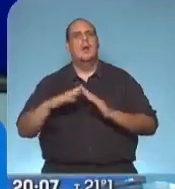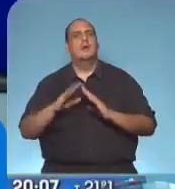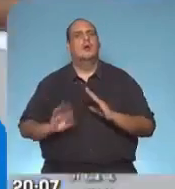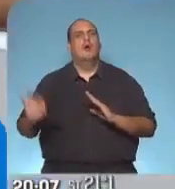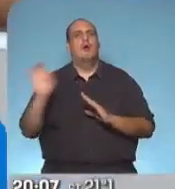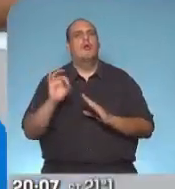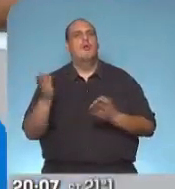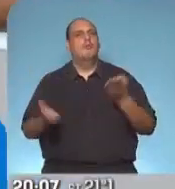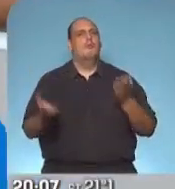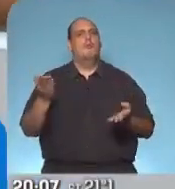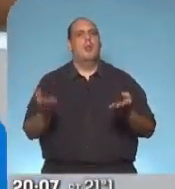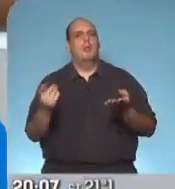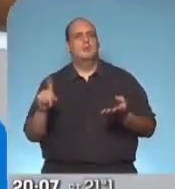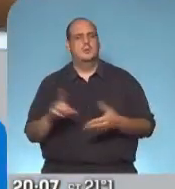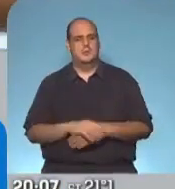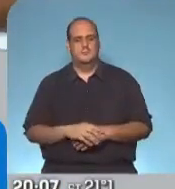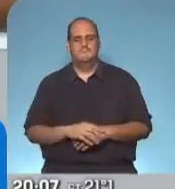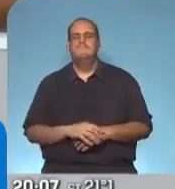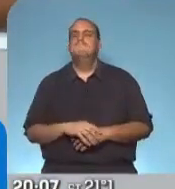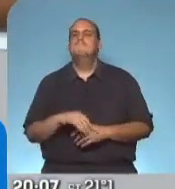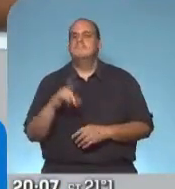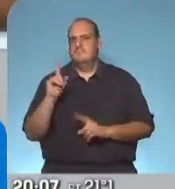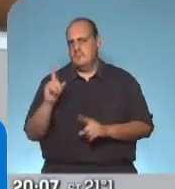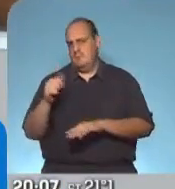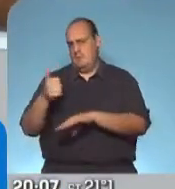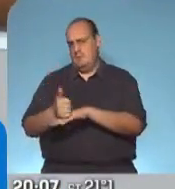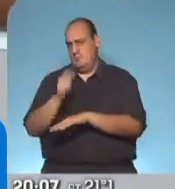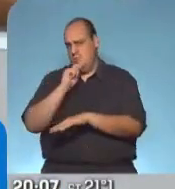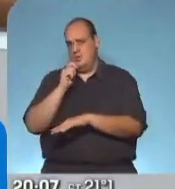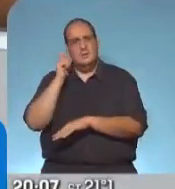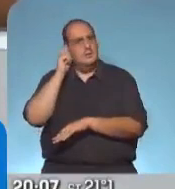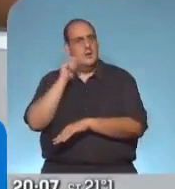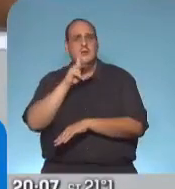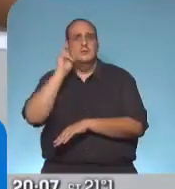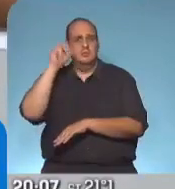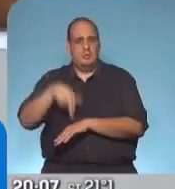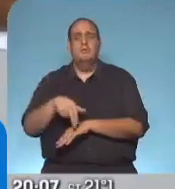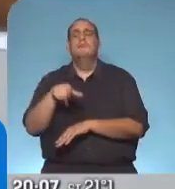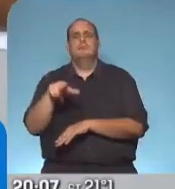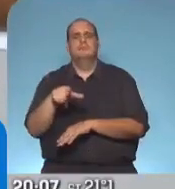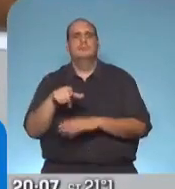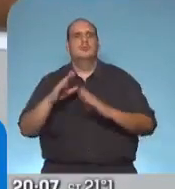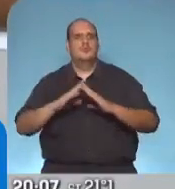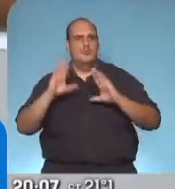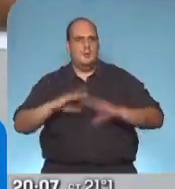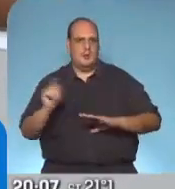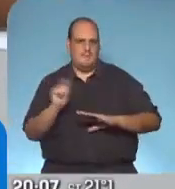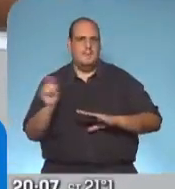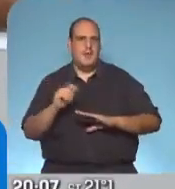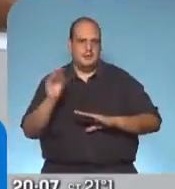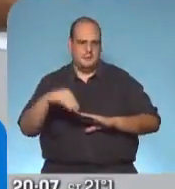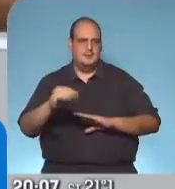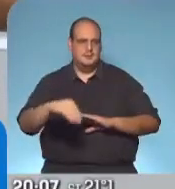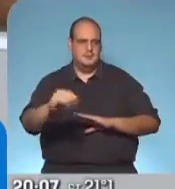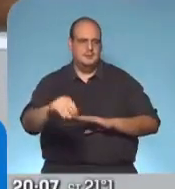ahora. Bueno, el balance, Ariel, a ver, sí, como lo decía Gastón, los infectólogos recomiendan varios meses de cuarentena, la vamos a seguir teniendo,